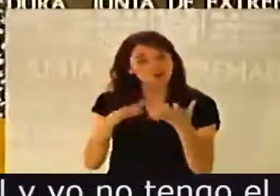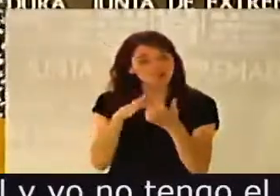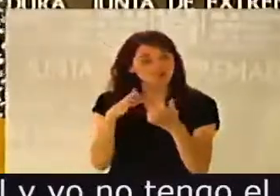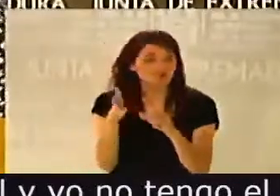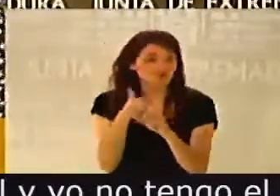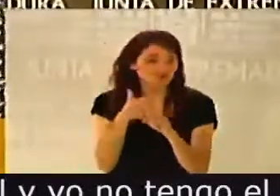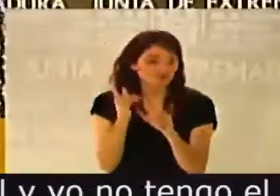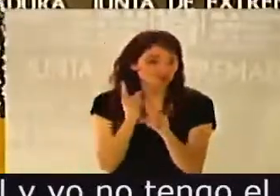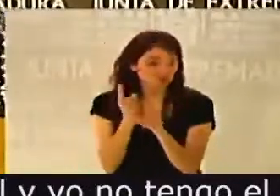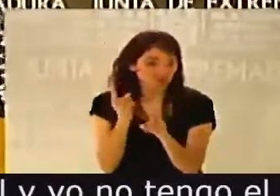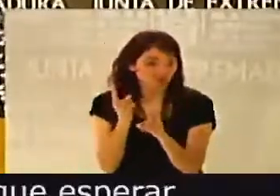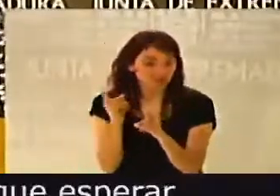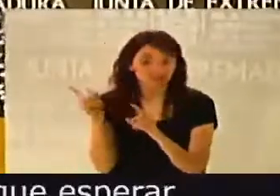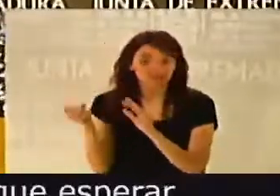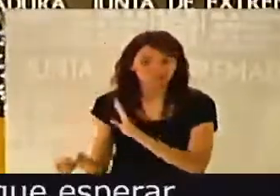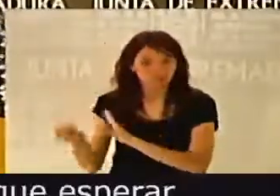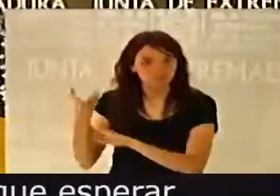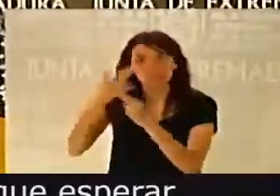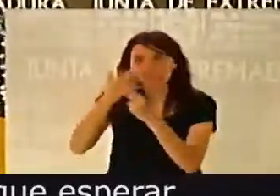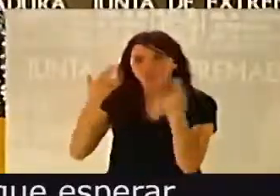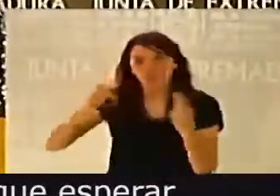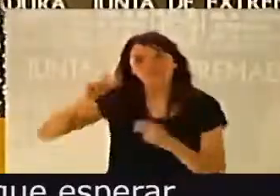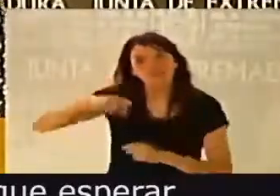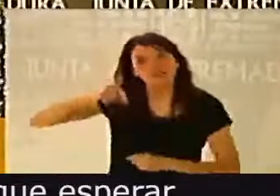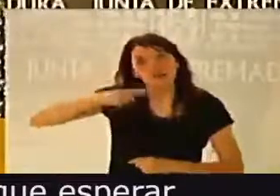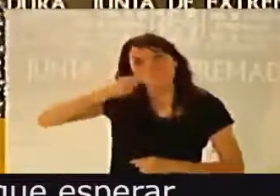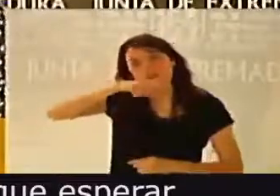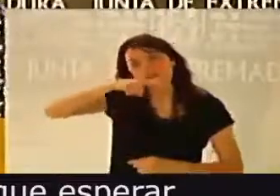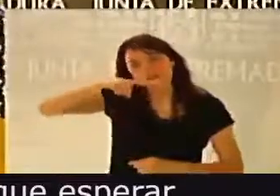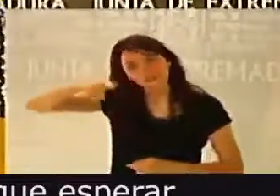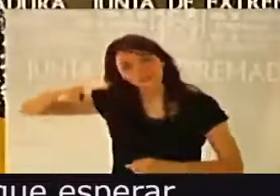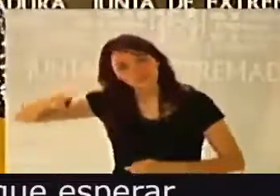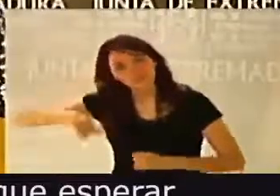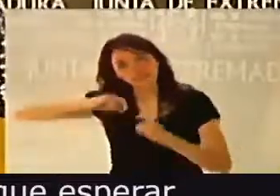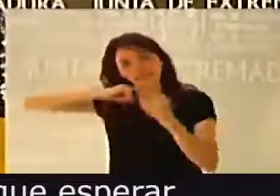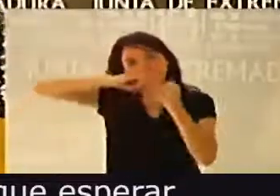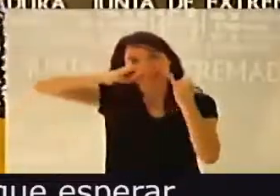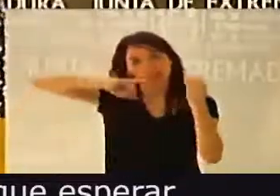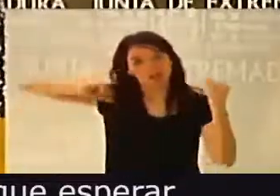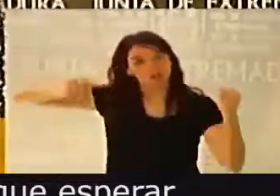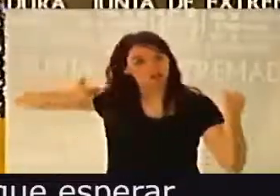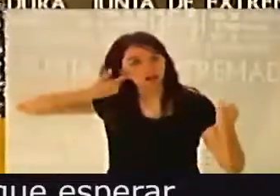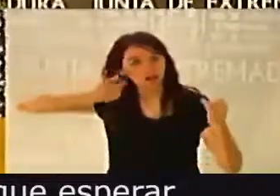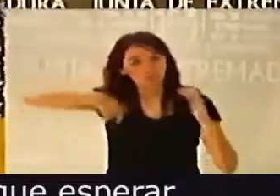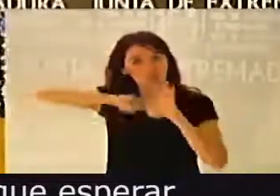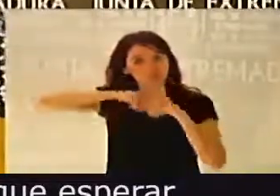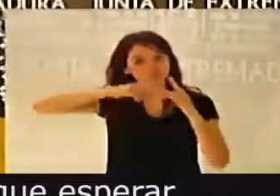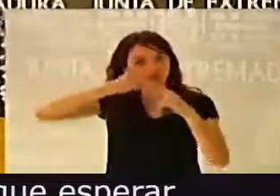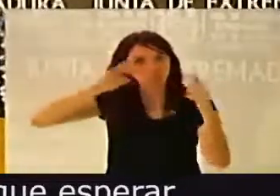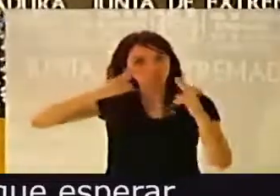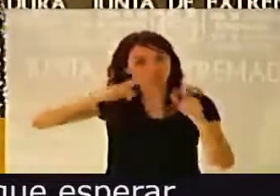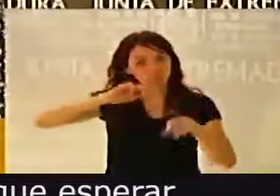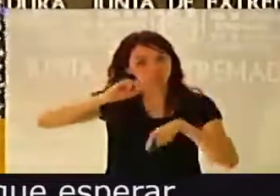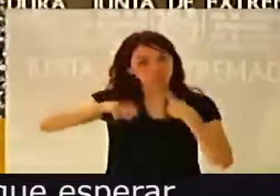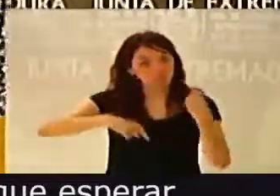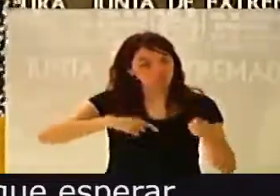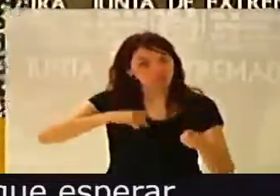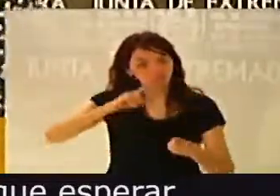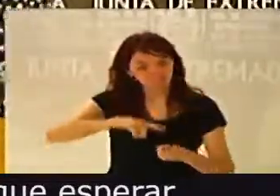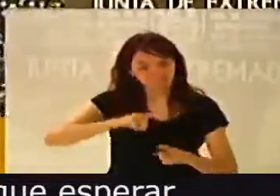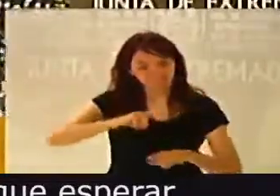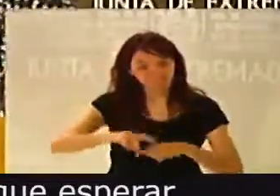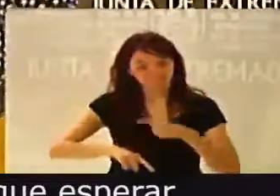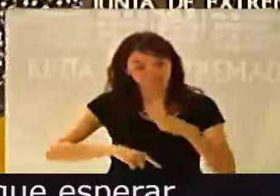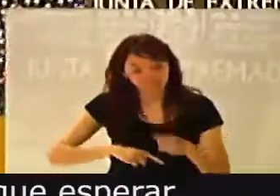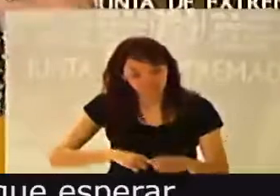España lo saque mensualmente, estadísticas que se publican, y luego, con un mes vencido, sacan los datos desagregados